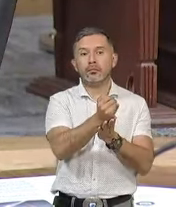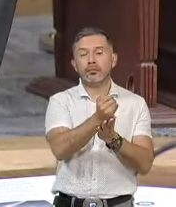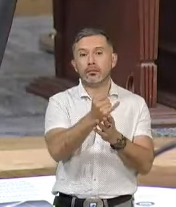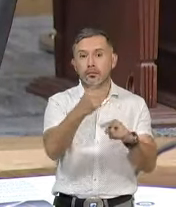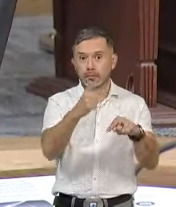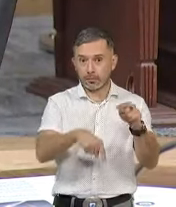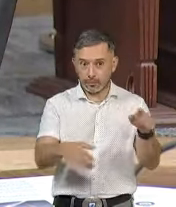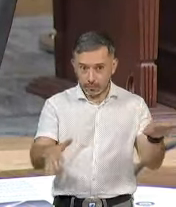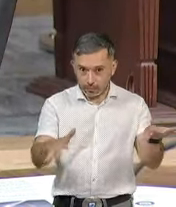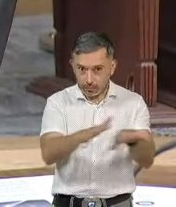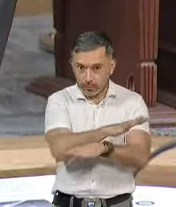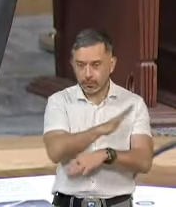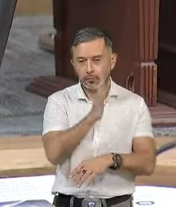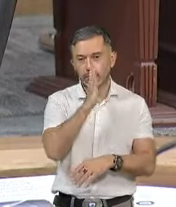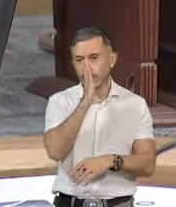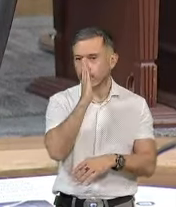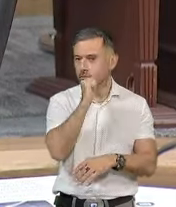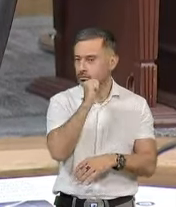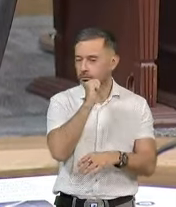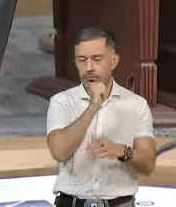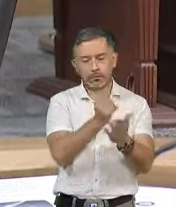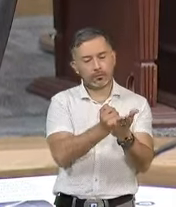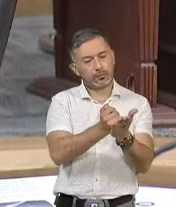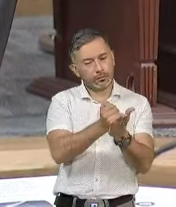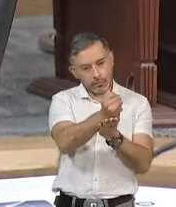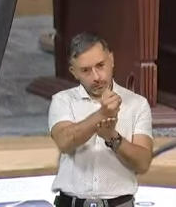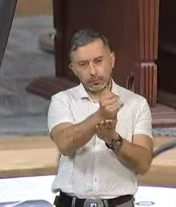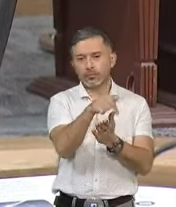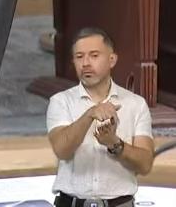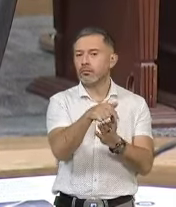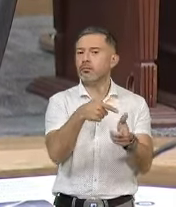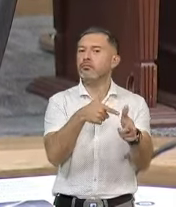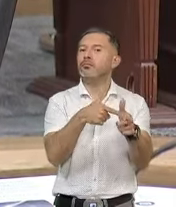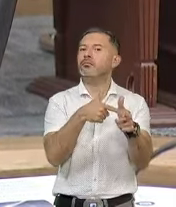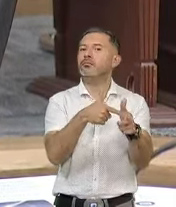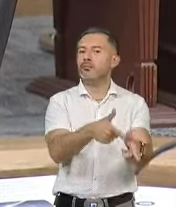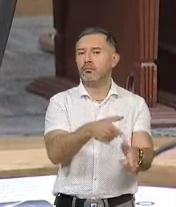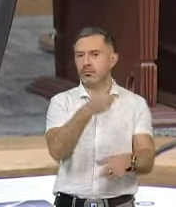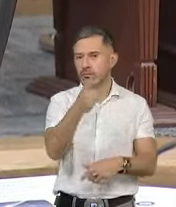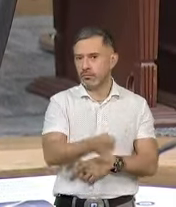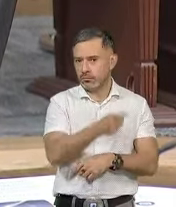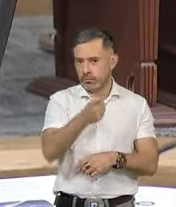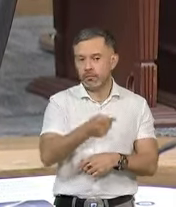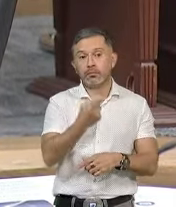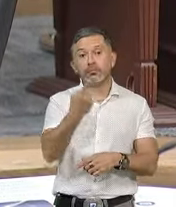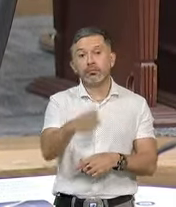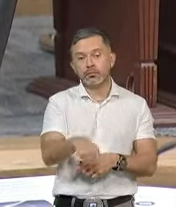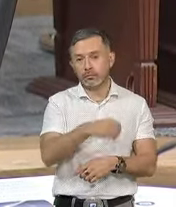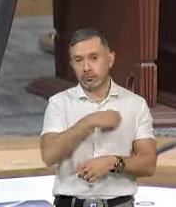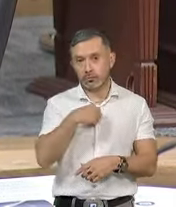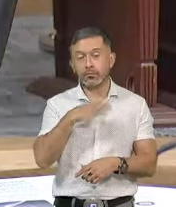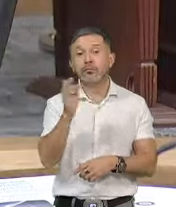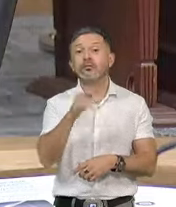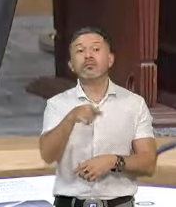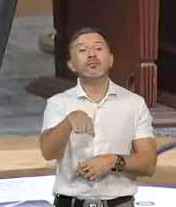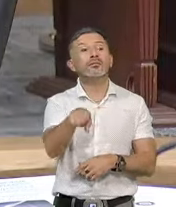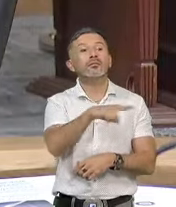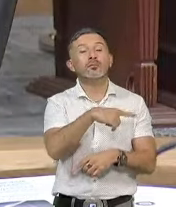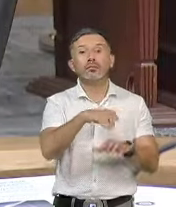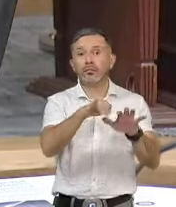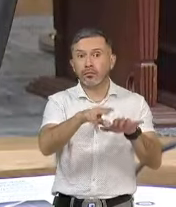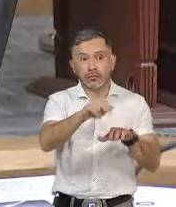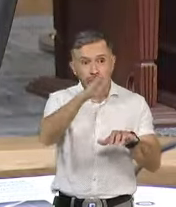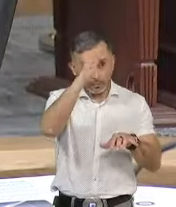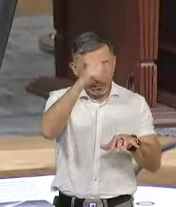tomamos son decisiones que están vigentes que nos obligan y que en su caso si se impugnan y llegan a la